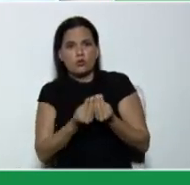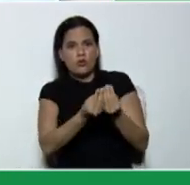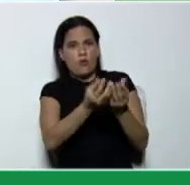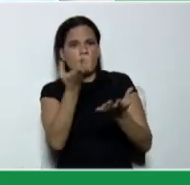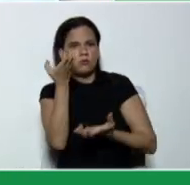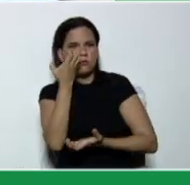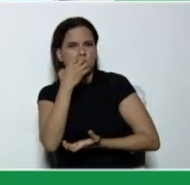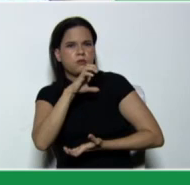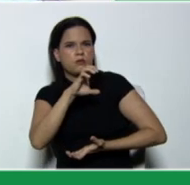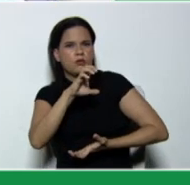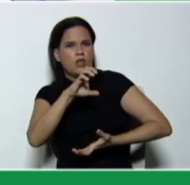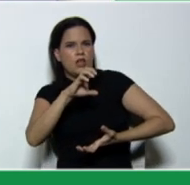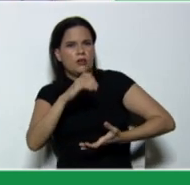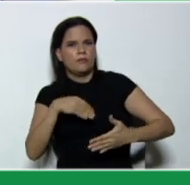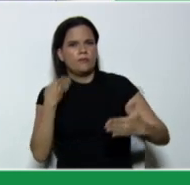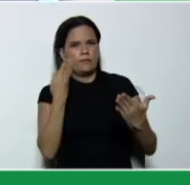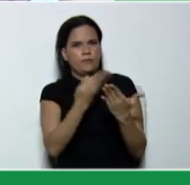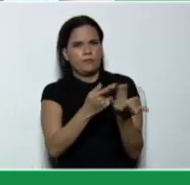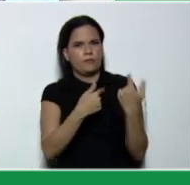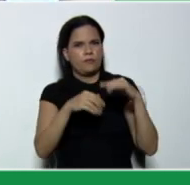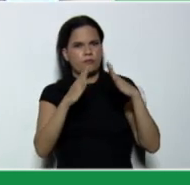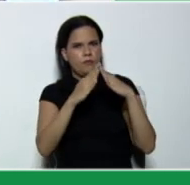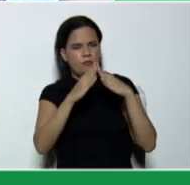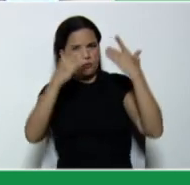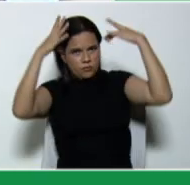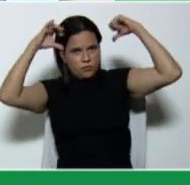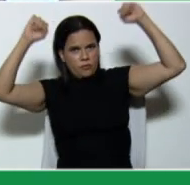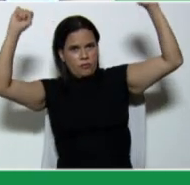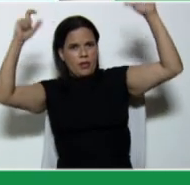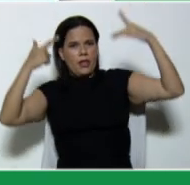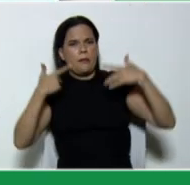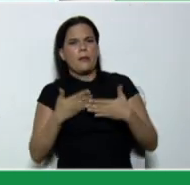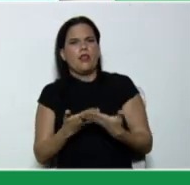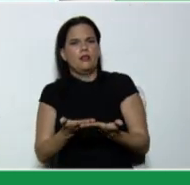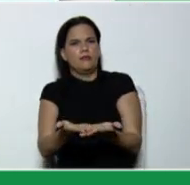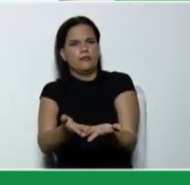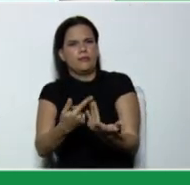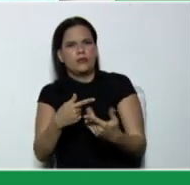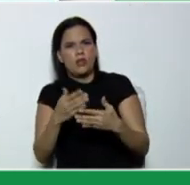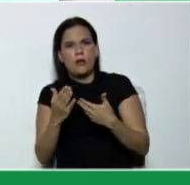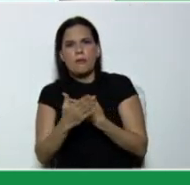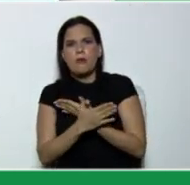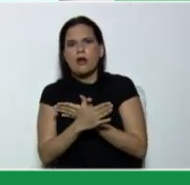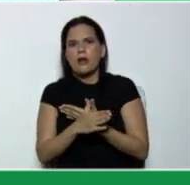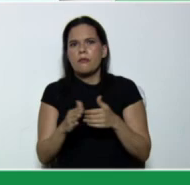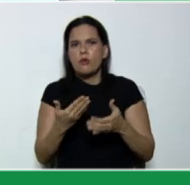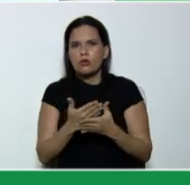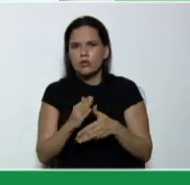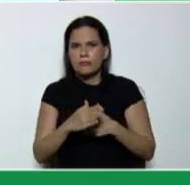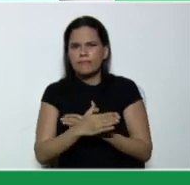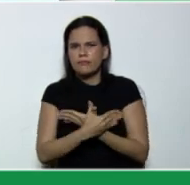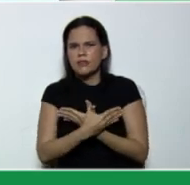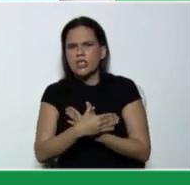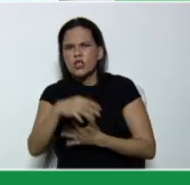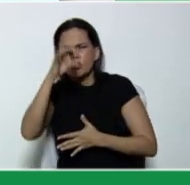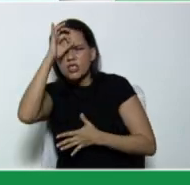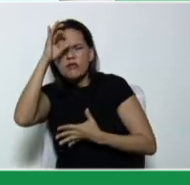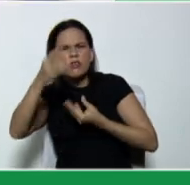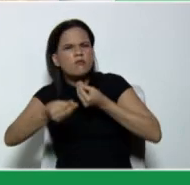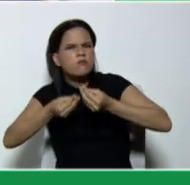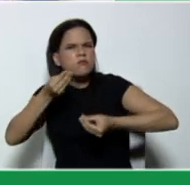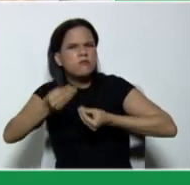frutas criollas hasta el caney para él y Mariposa. que no sabe qué